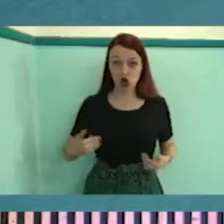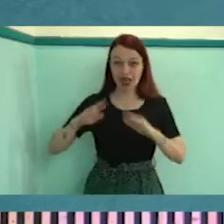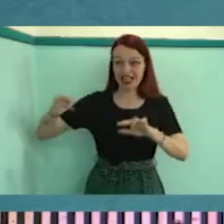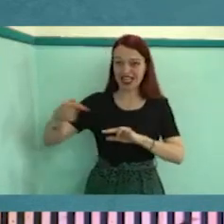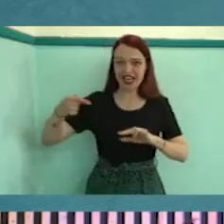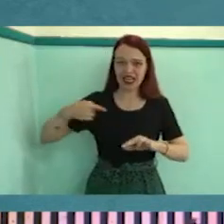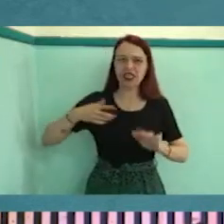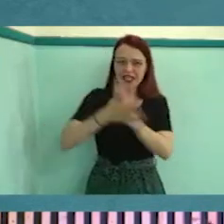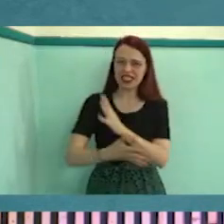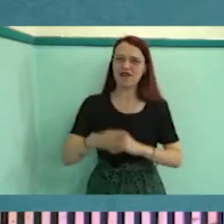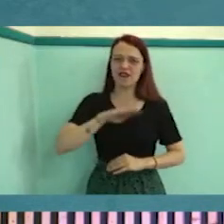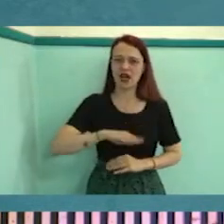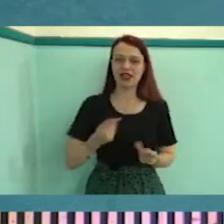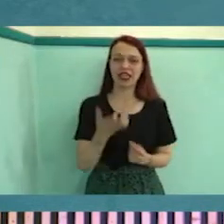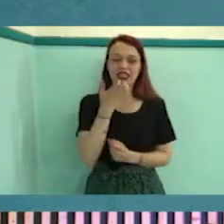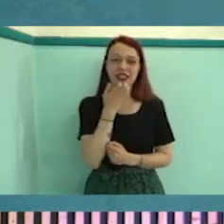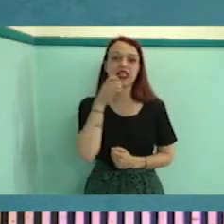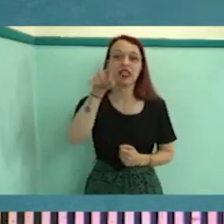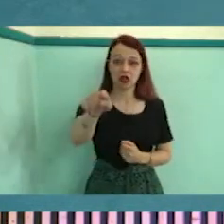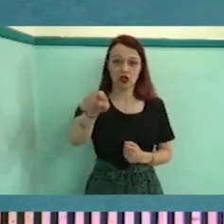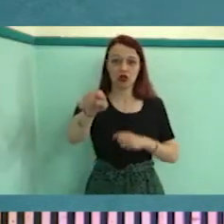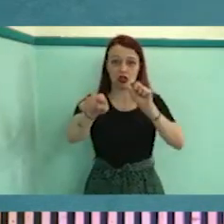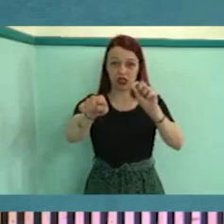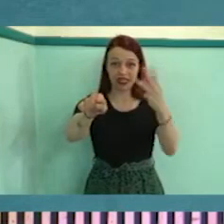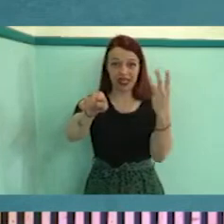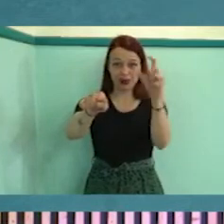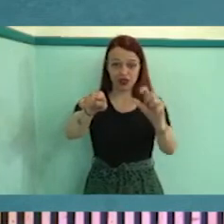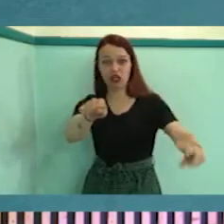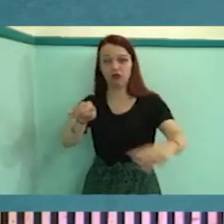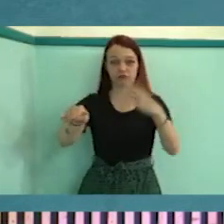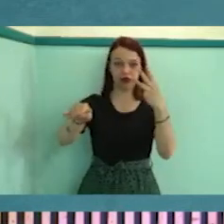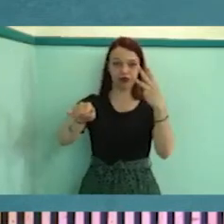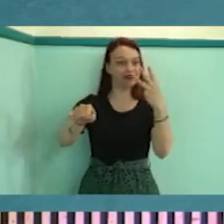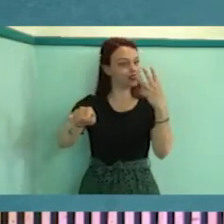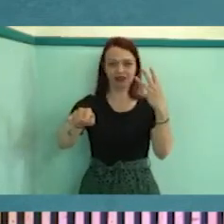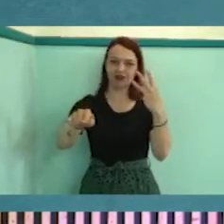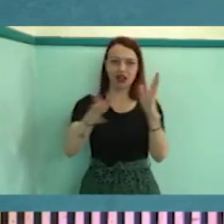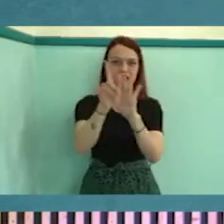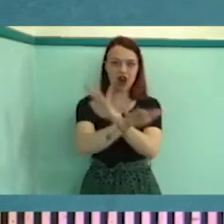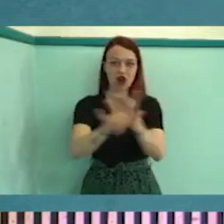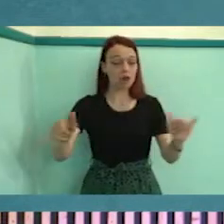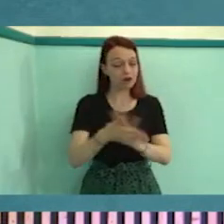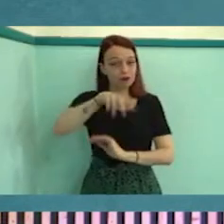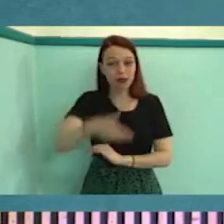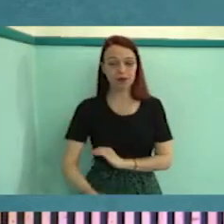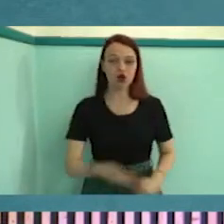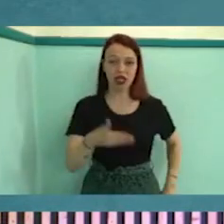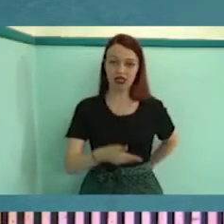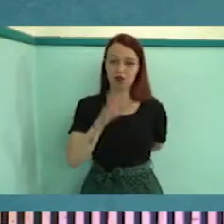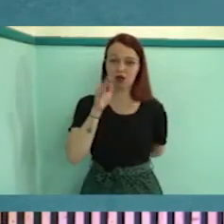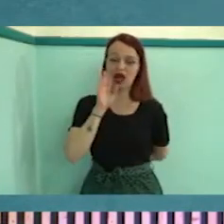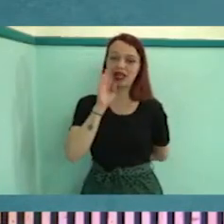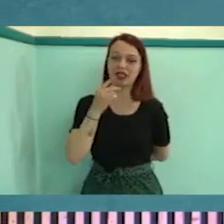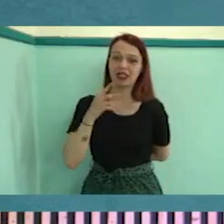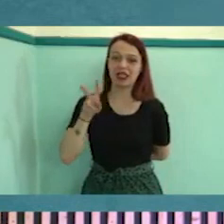tú señalas con este dedo hay tres más que te apuntan a ti este si lo giras Así un poco cuatro Así que esto es muy importante para también eso que hablábamos antes